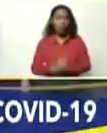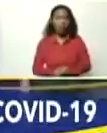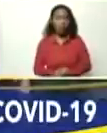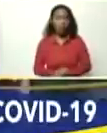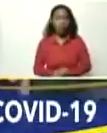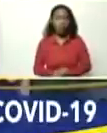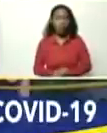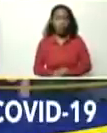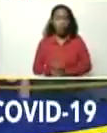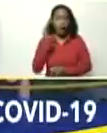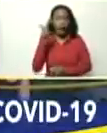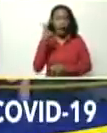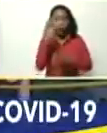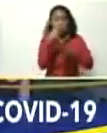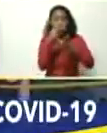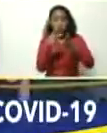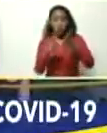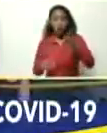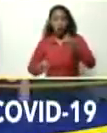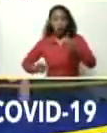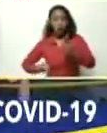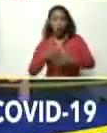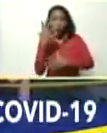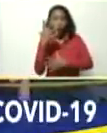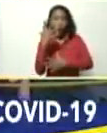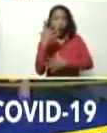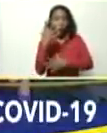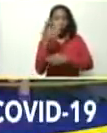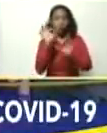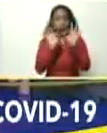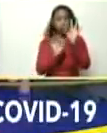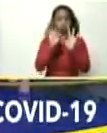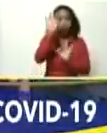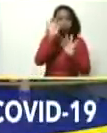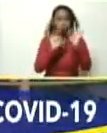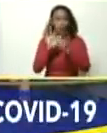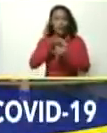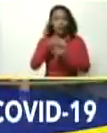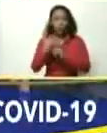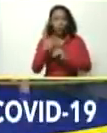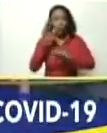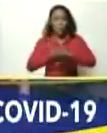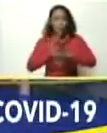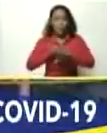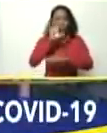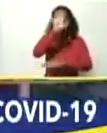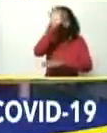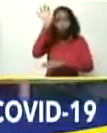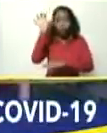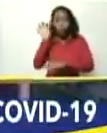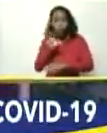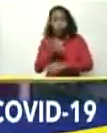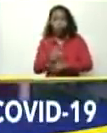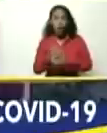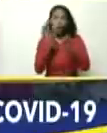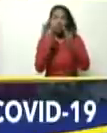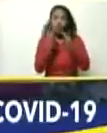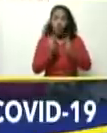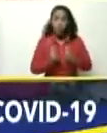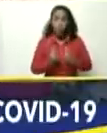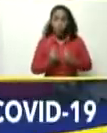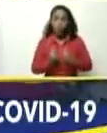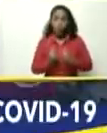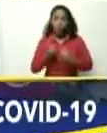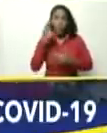Hay una variable fundamental para medir la situación de los países. Número de casos